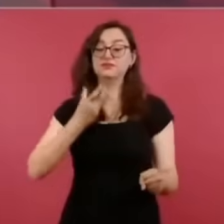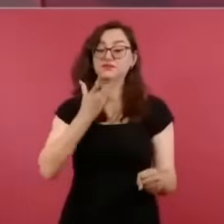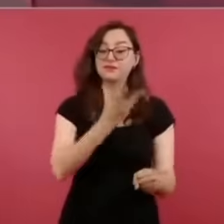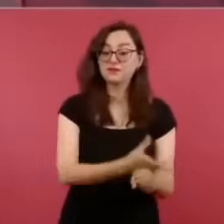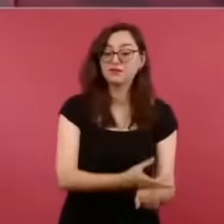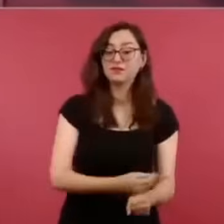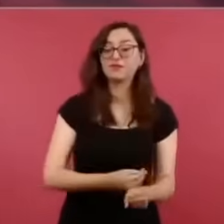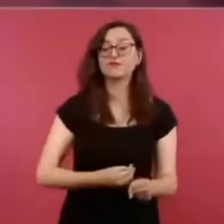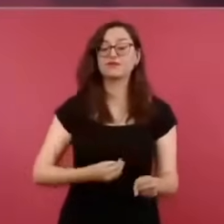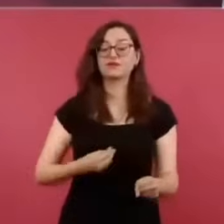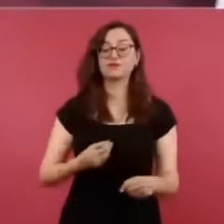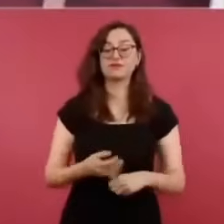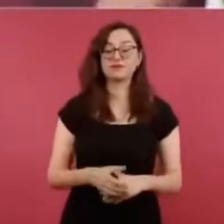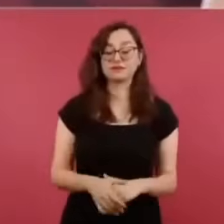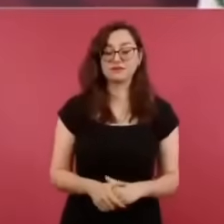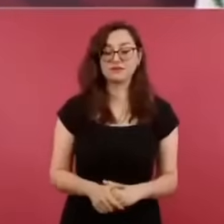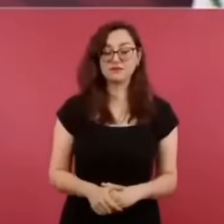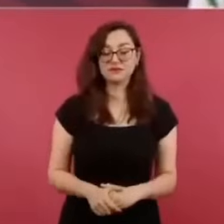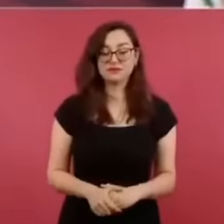que